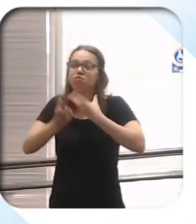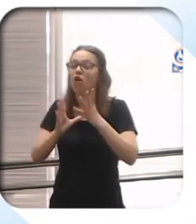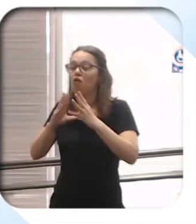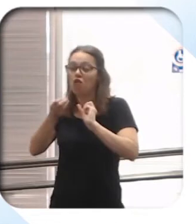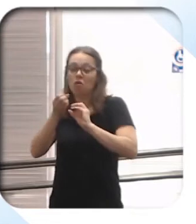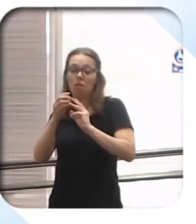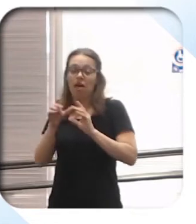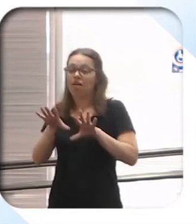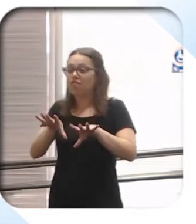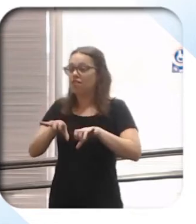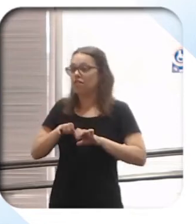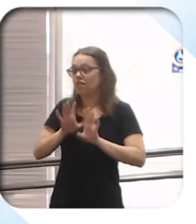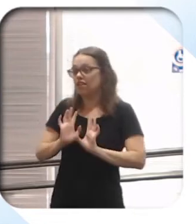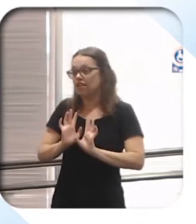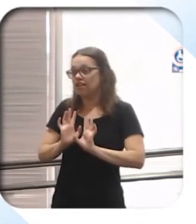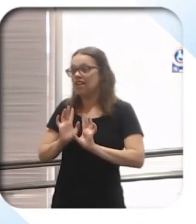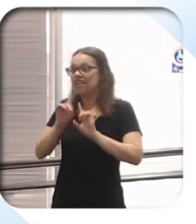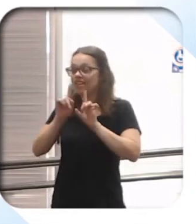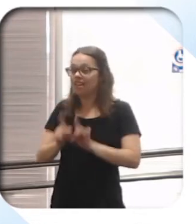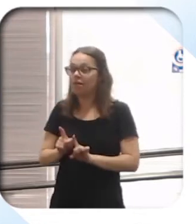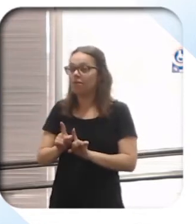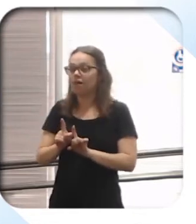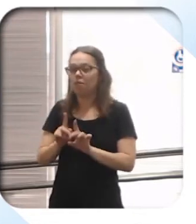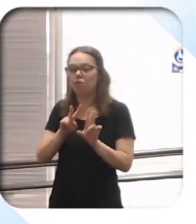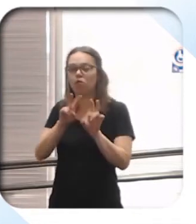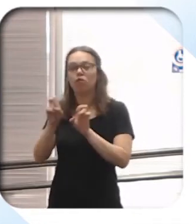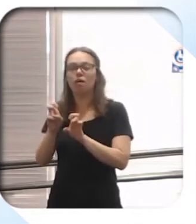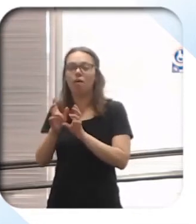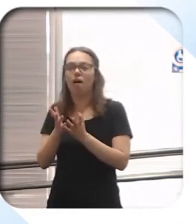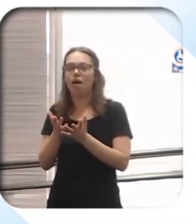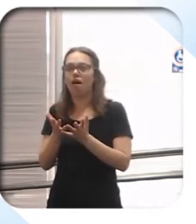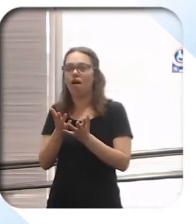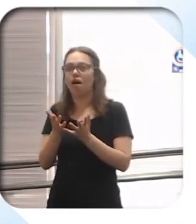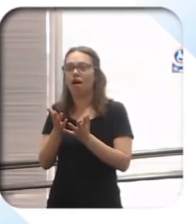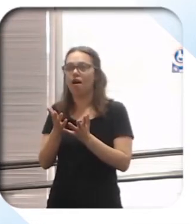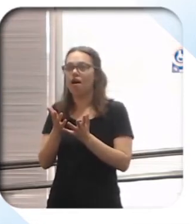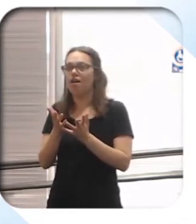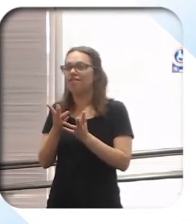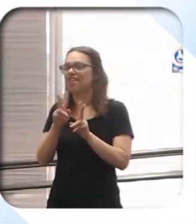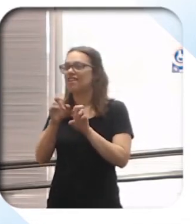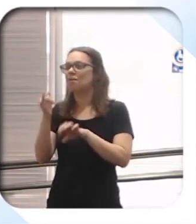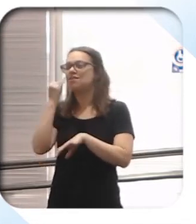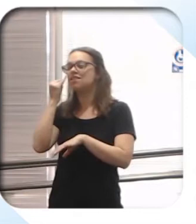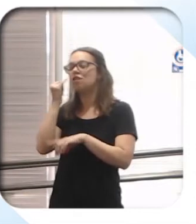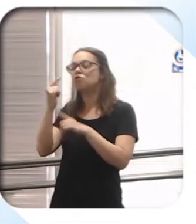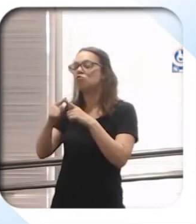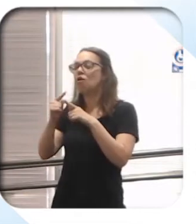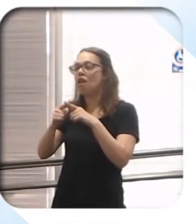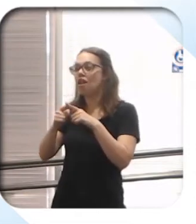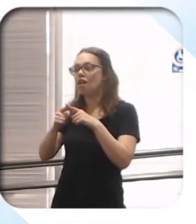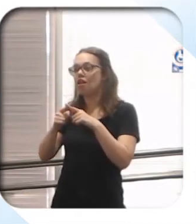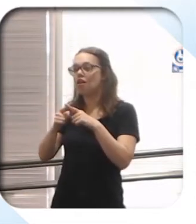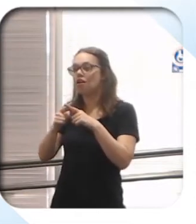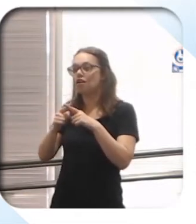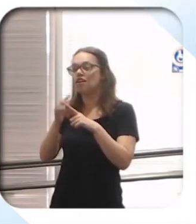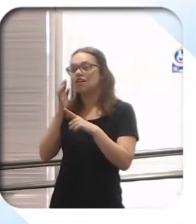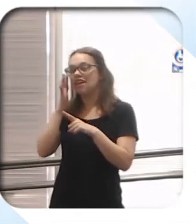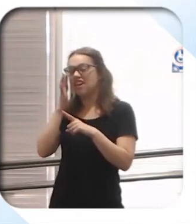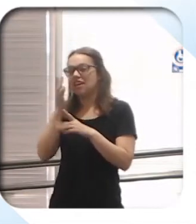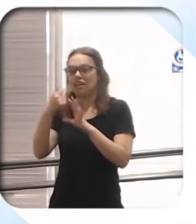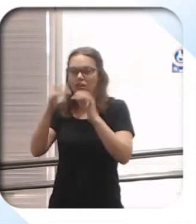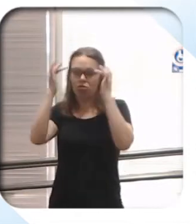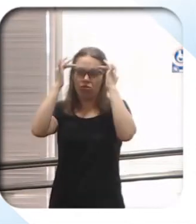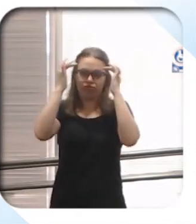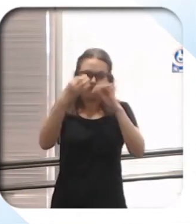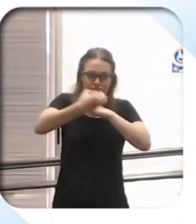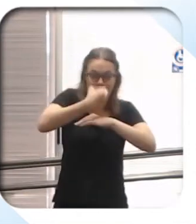vivir, y que de alguna manera, incluso por un tema del riesgo sexual, ¿no?, en lo que nos educan a